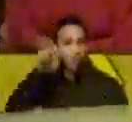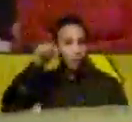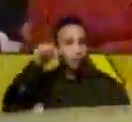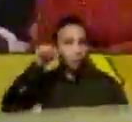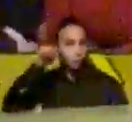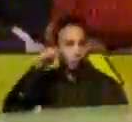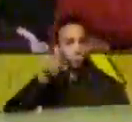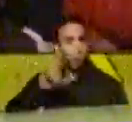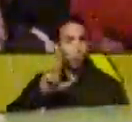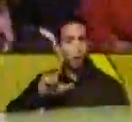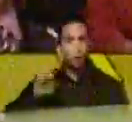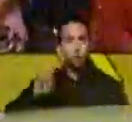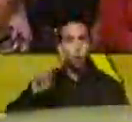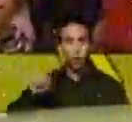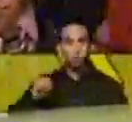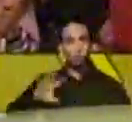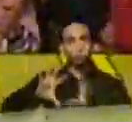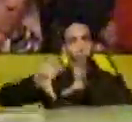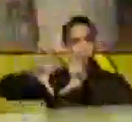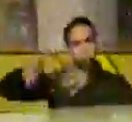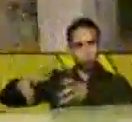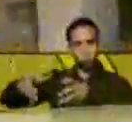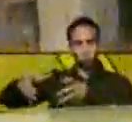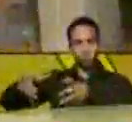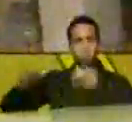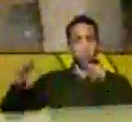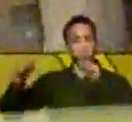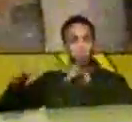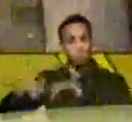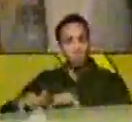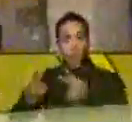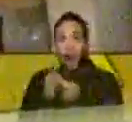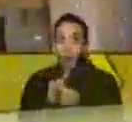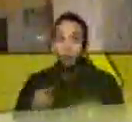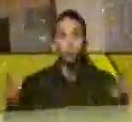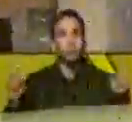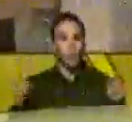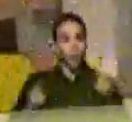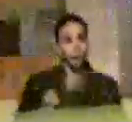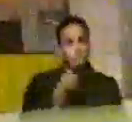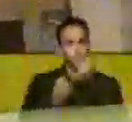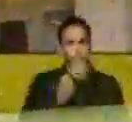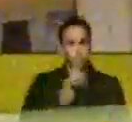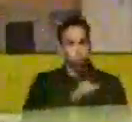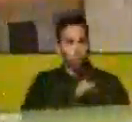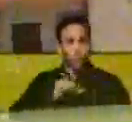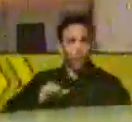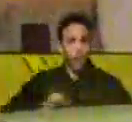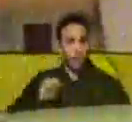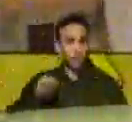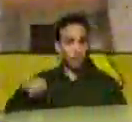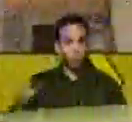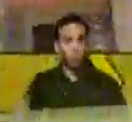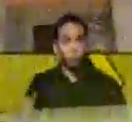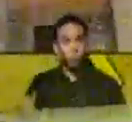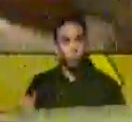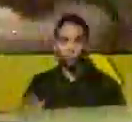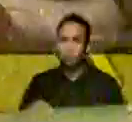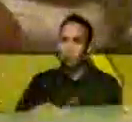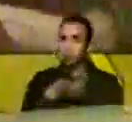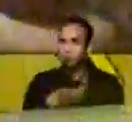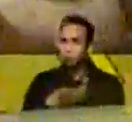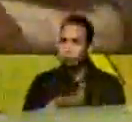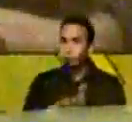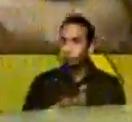la Junta de Residentes del Residencial Luis Llorenz Torres, anunciaron públicamente su apoyo a la iniciativa del alcalde de San Juan, condicionada a que